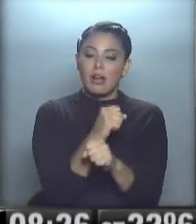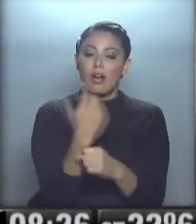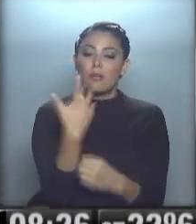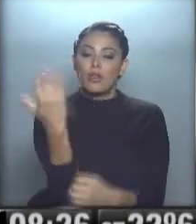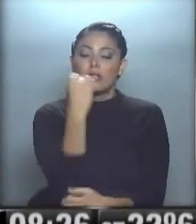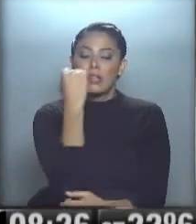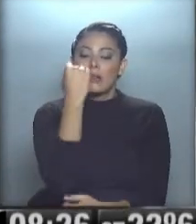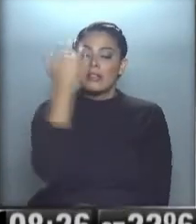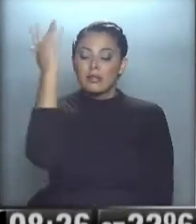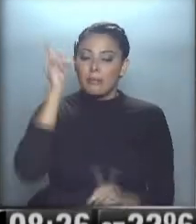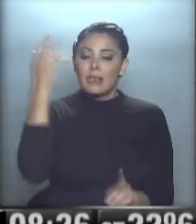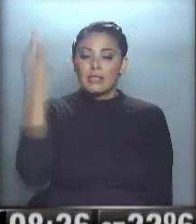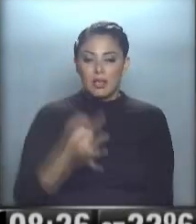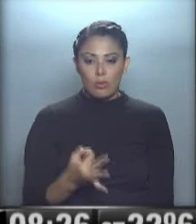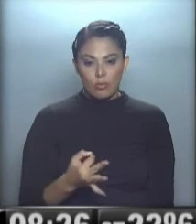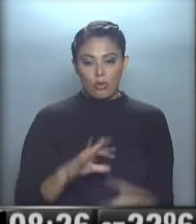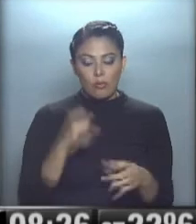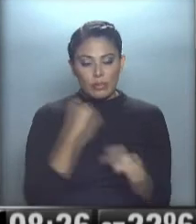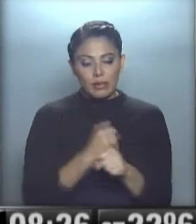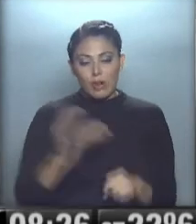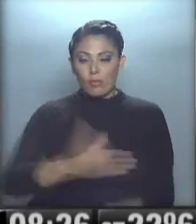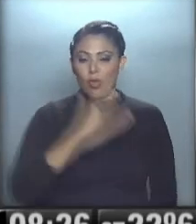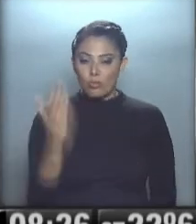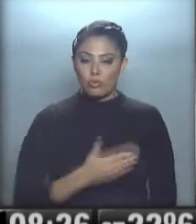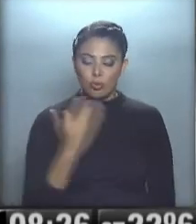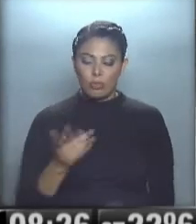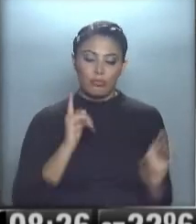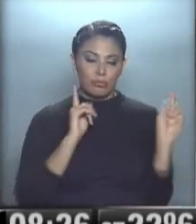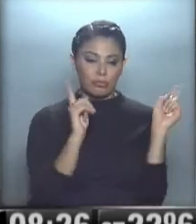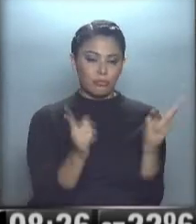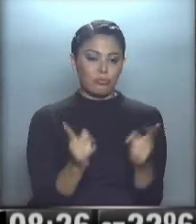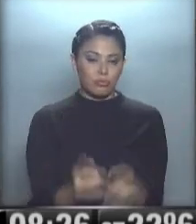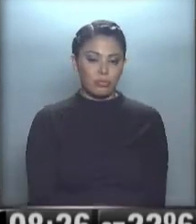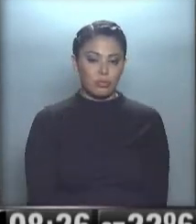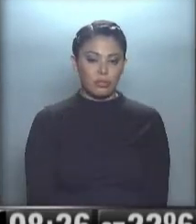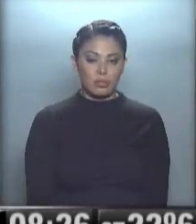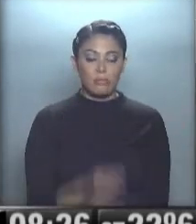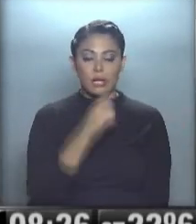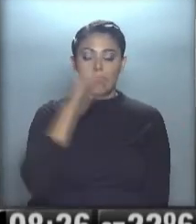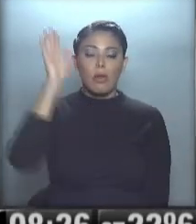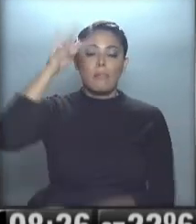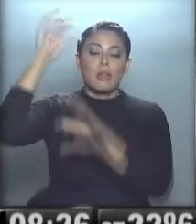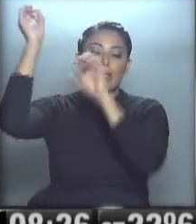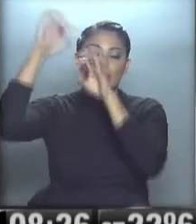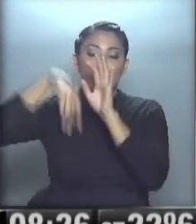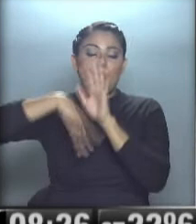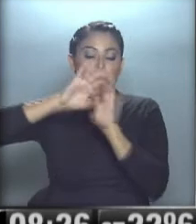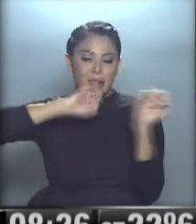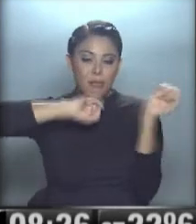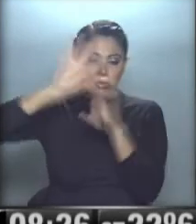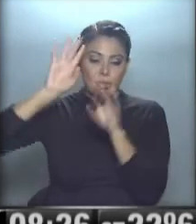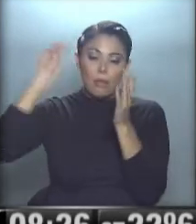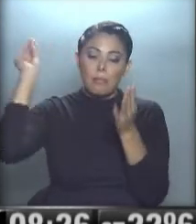de garantizar una dinámica productiva de sustitución de importaciones o exportaciones, pero también